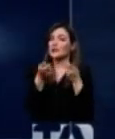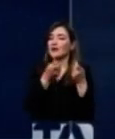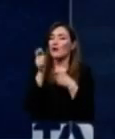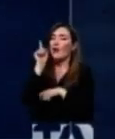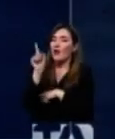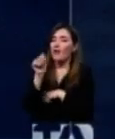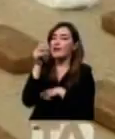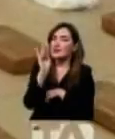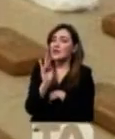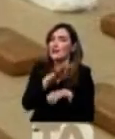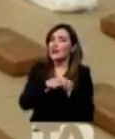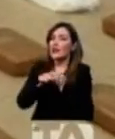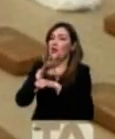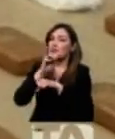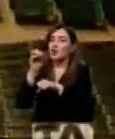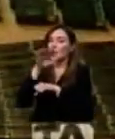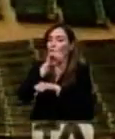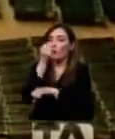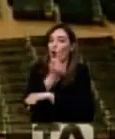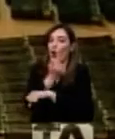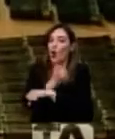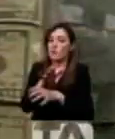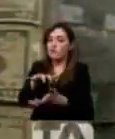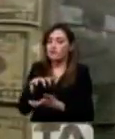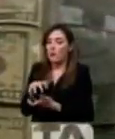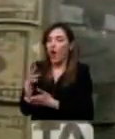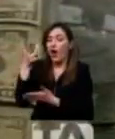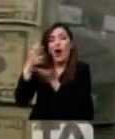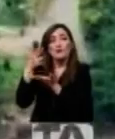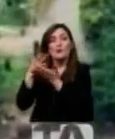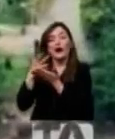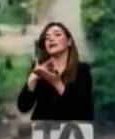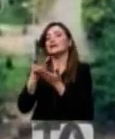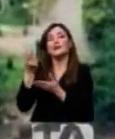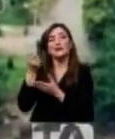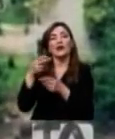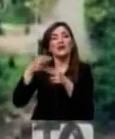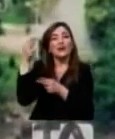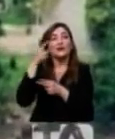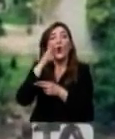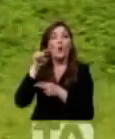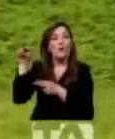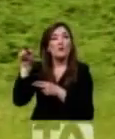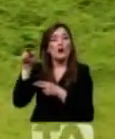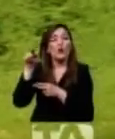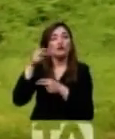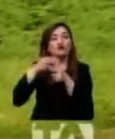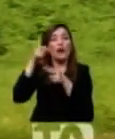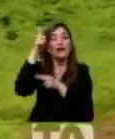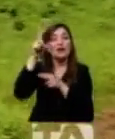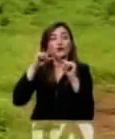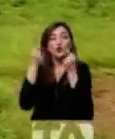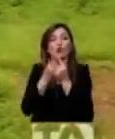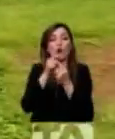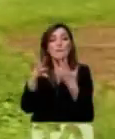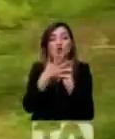hace 17 detenidos 500 kilos de cocaína armas y dinero y un año pasó en prisión el ex marino a quien la policía identifica como líder de la